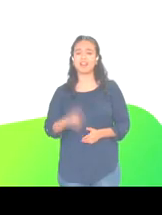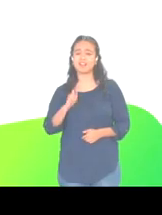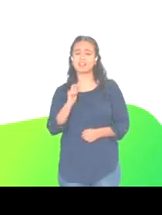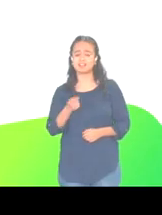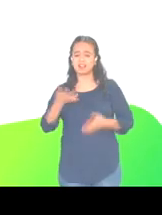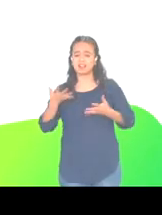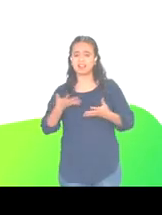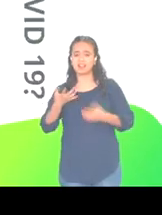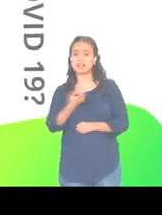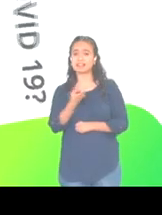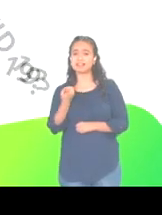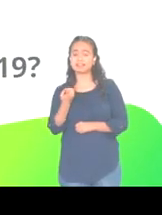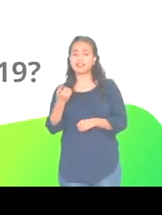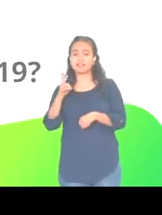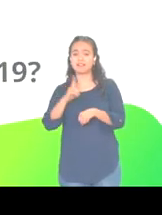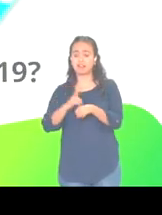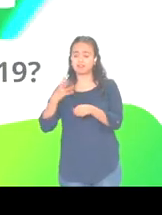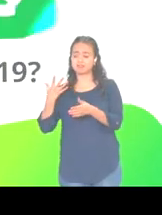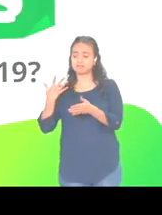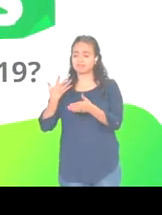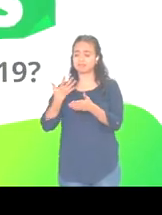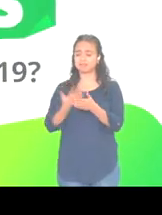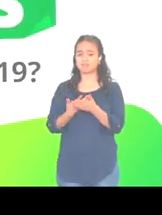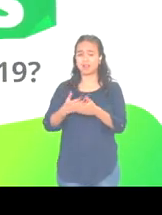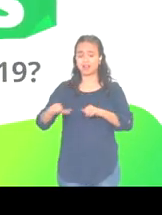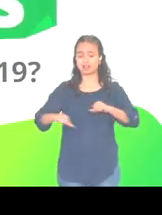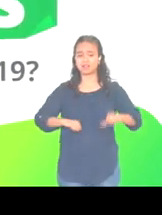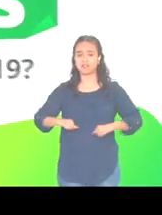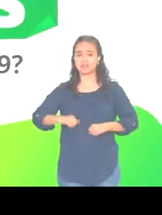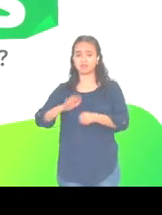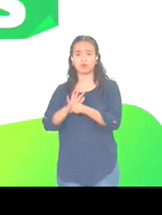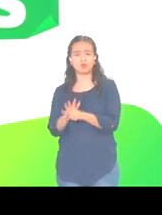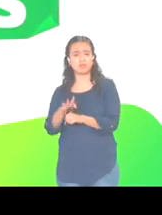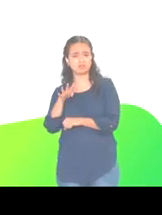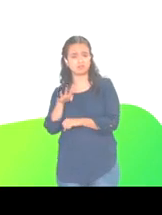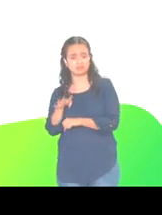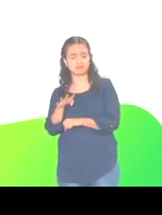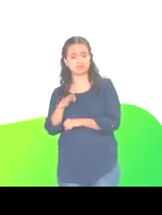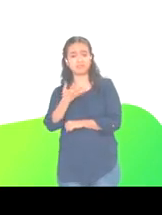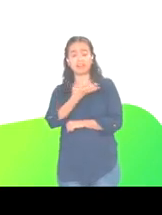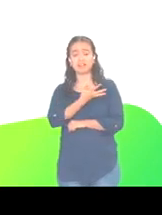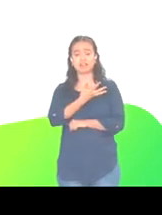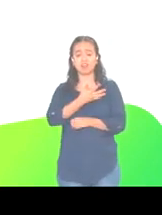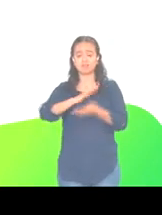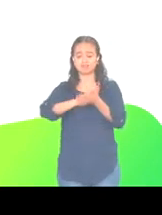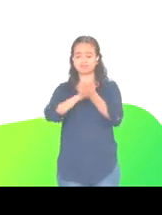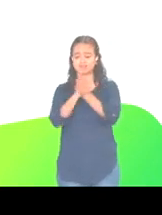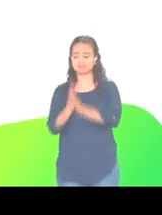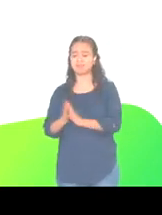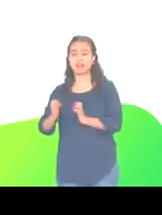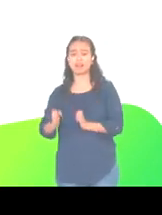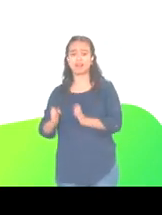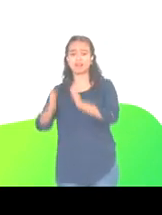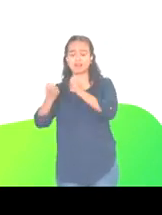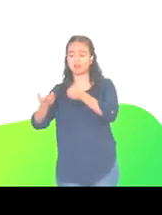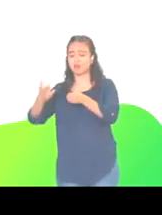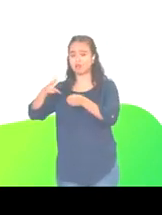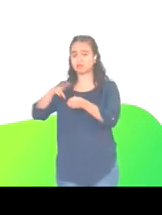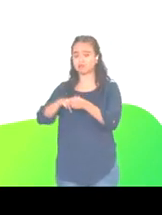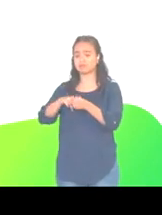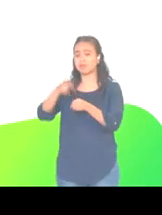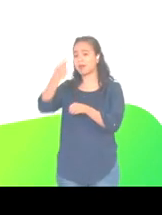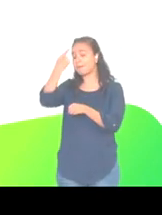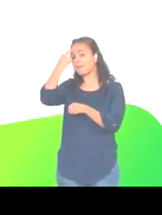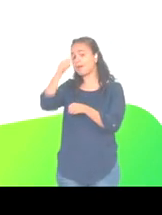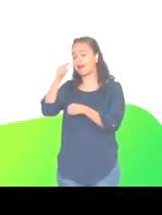¿Qué hemos hecho en estos 100 días de acciones ante el COVID-19? Implementamos la reconversión de nuestro sistema